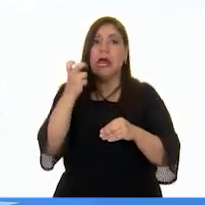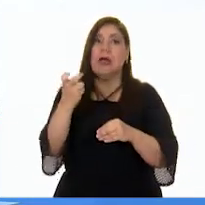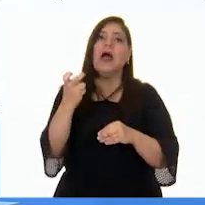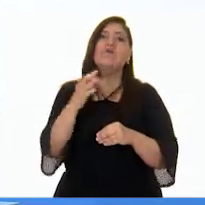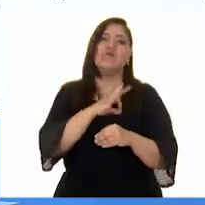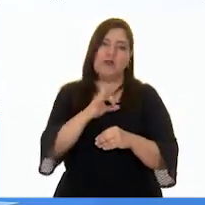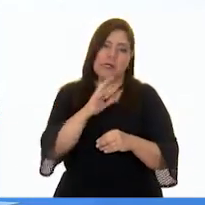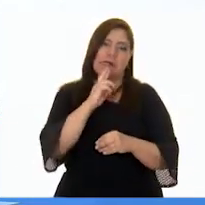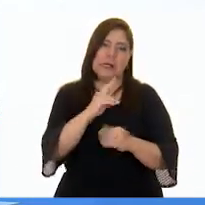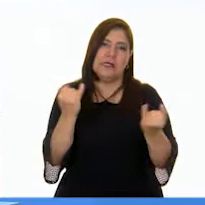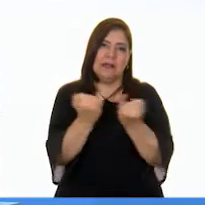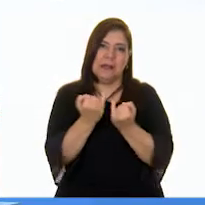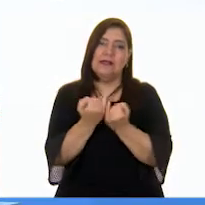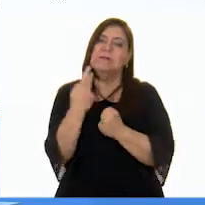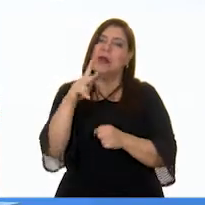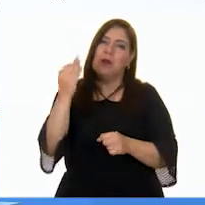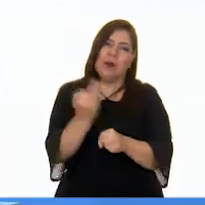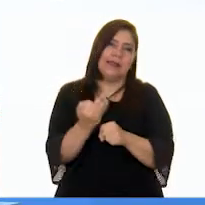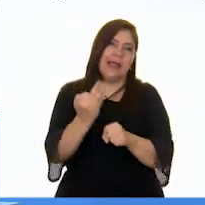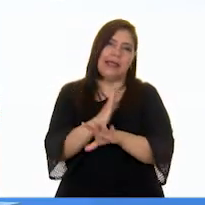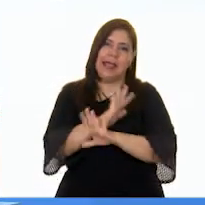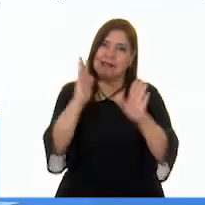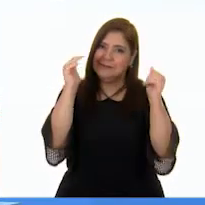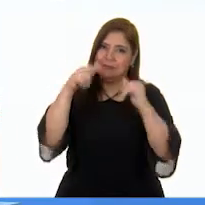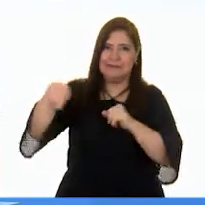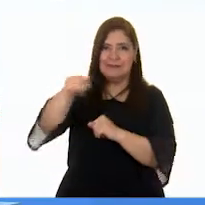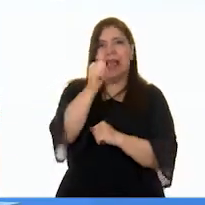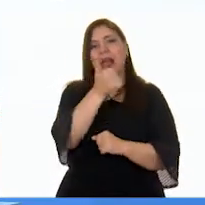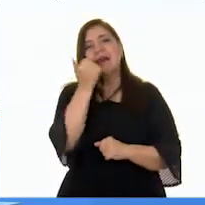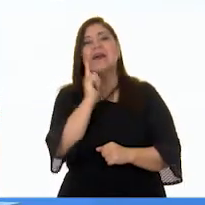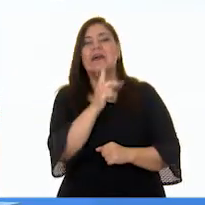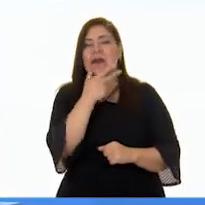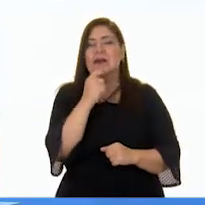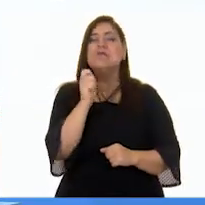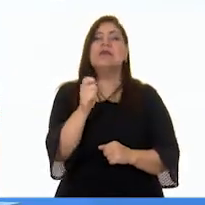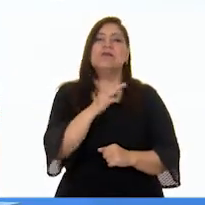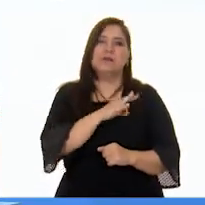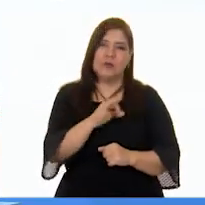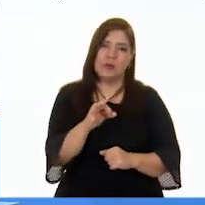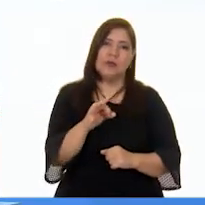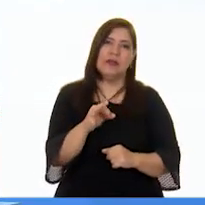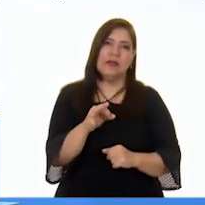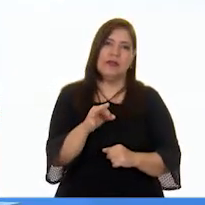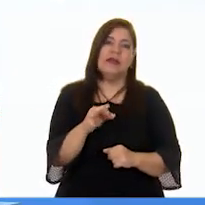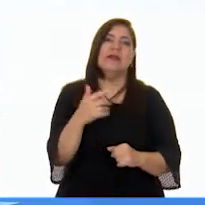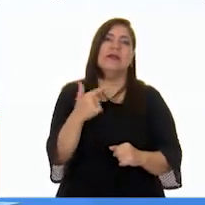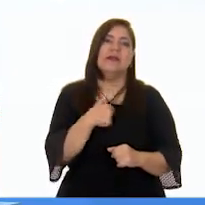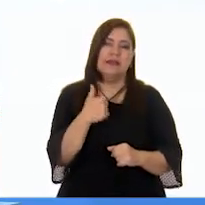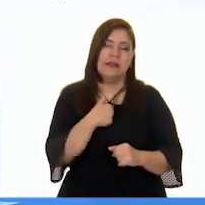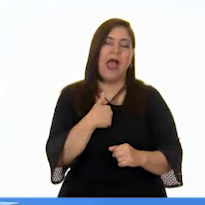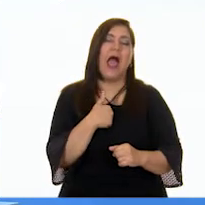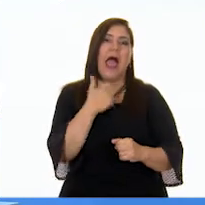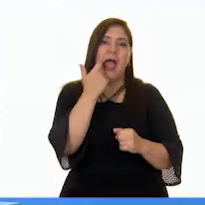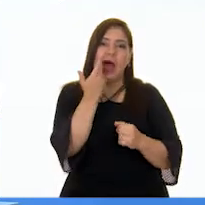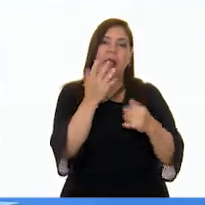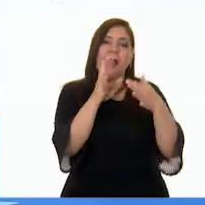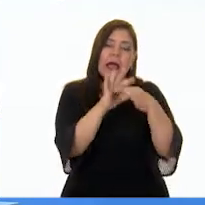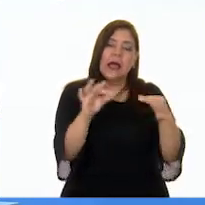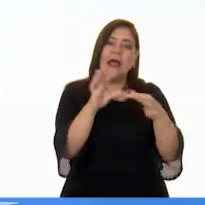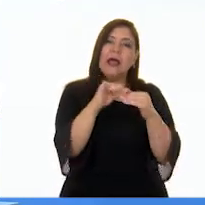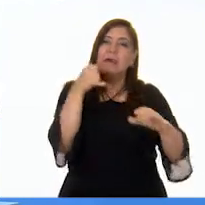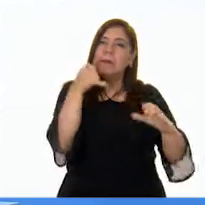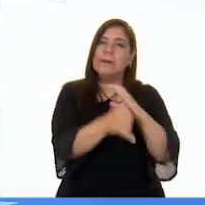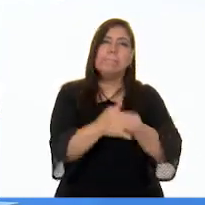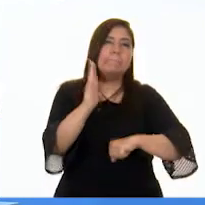de despedirnos. Así que ustedes, alumnas y alumnos, les corresponde hacer los demás que les pide el